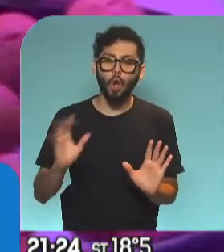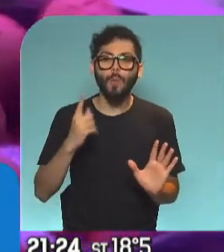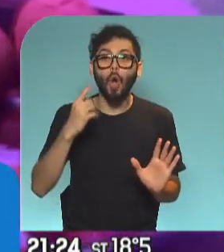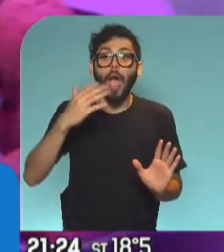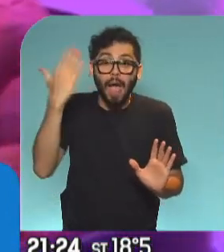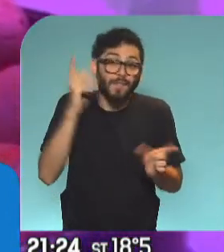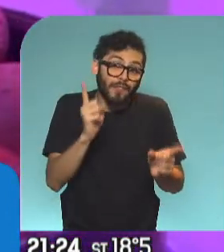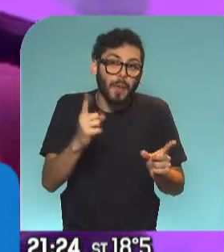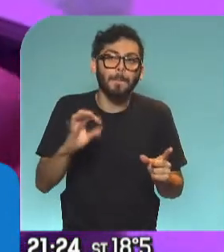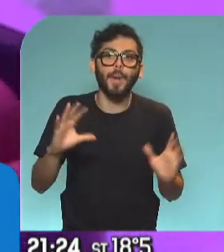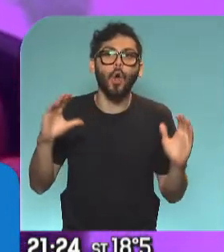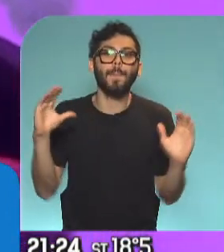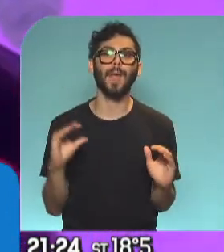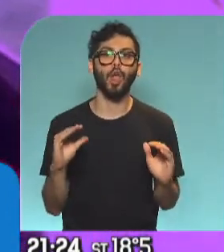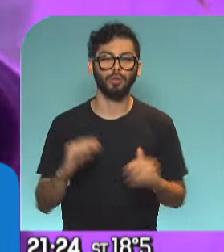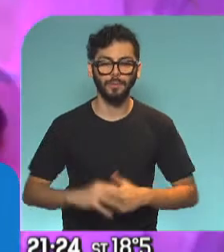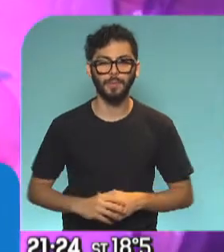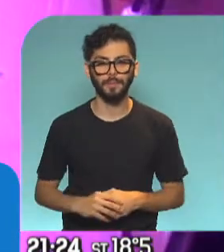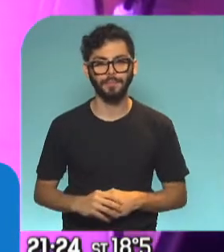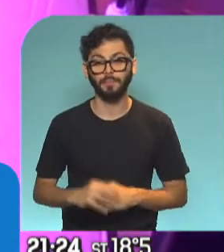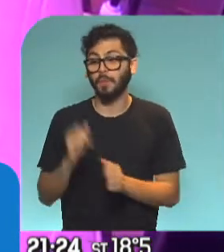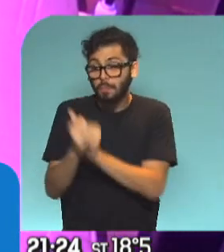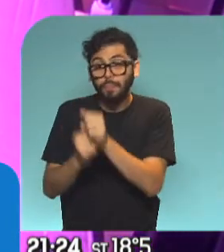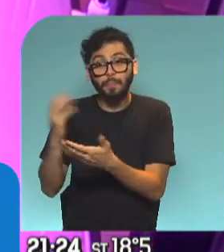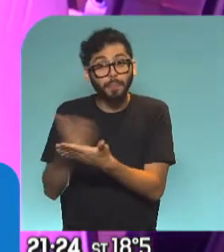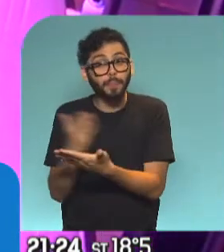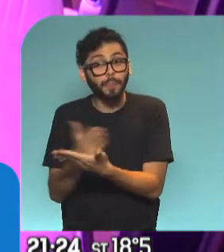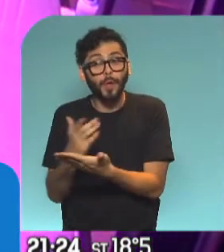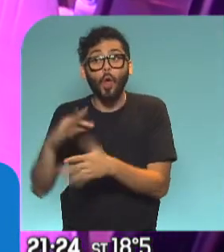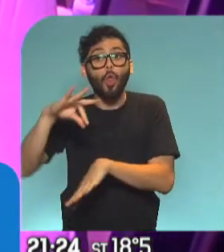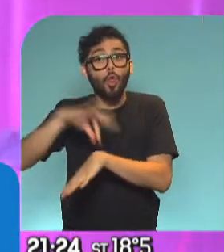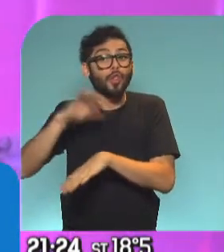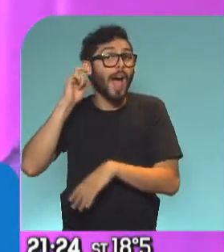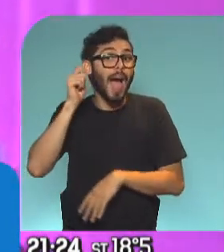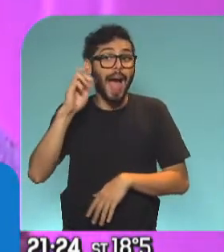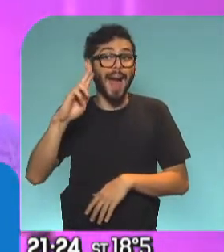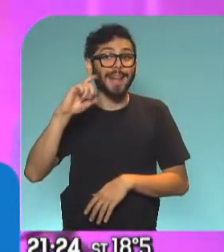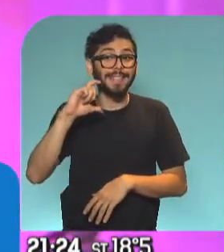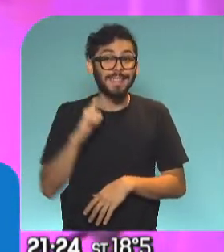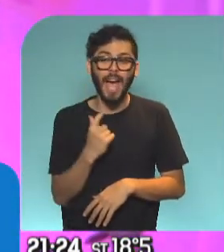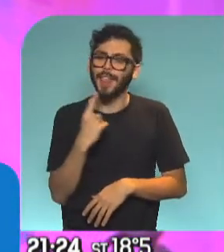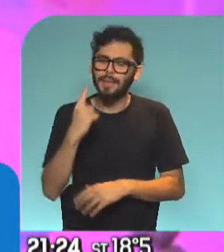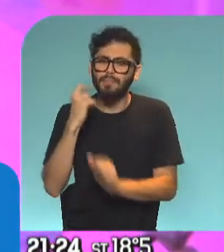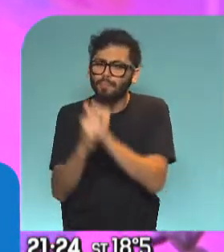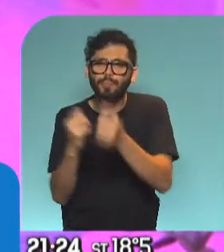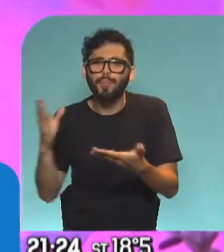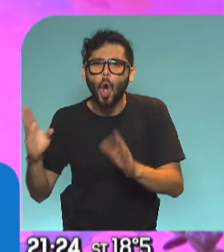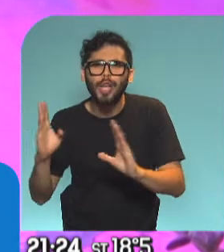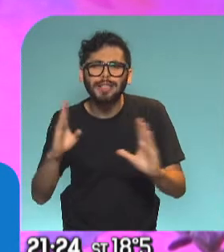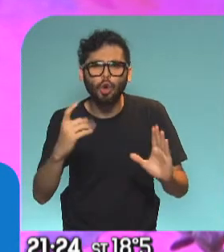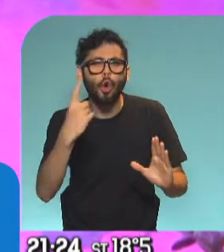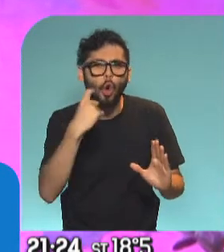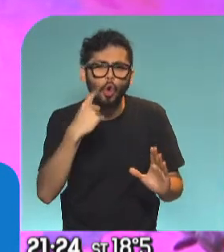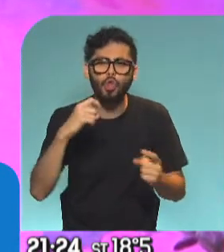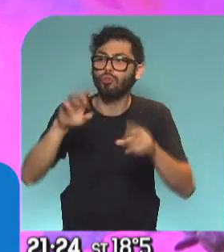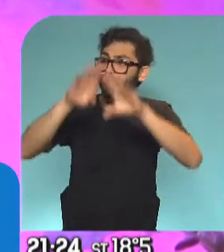enfermedad. Entre las buenas prácticas de manufactura, explica la doctora García, se deben realizar controles del proceso, contar con